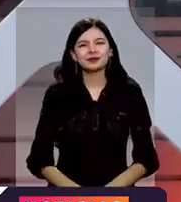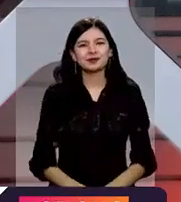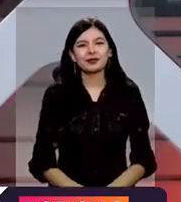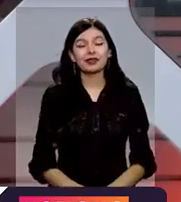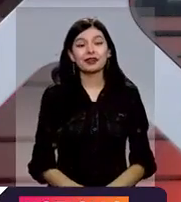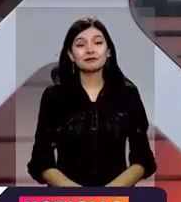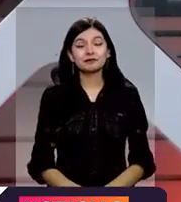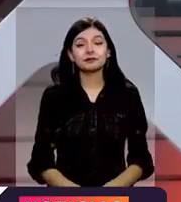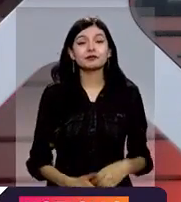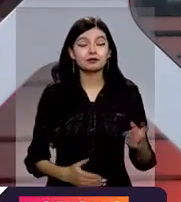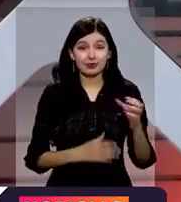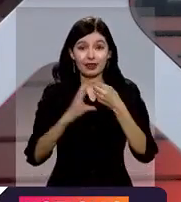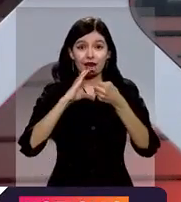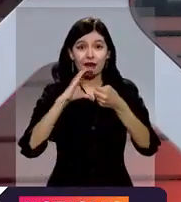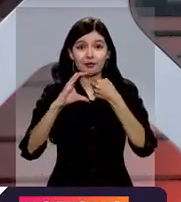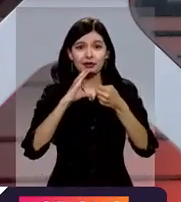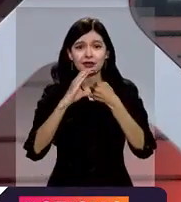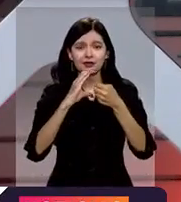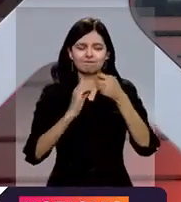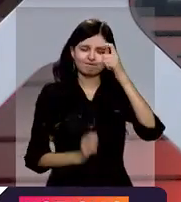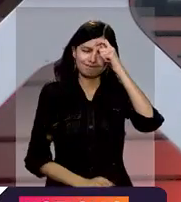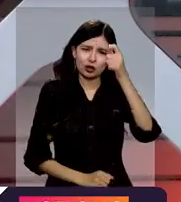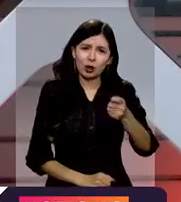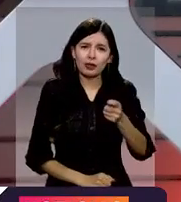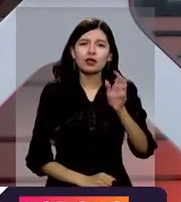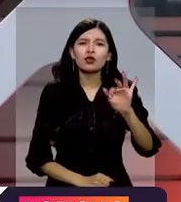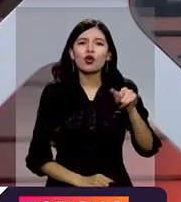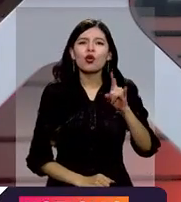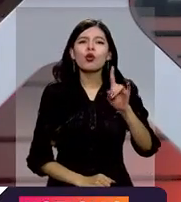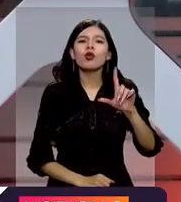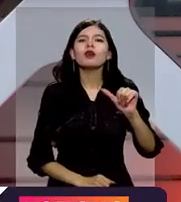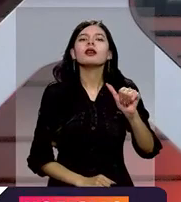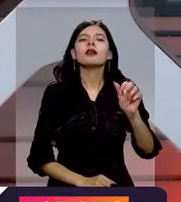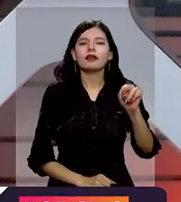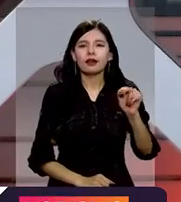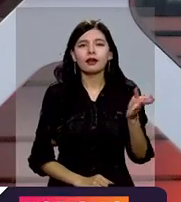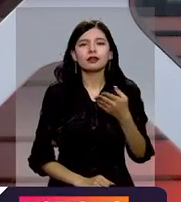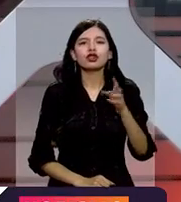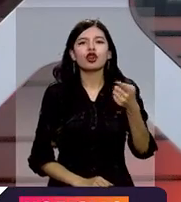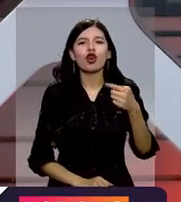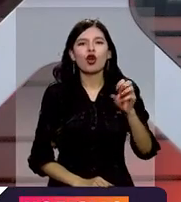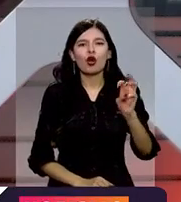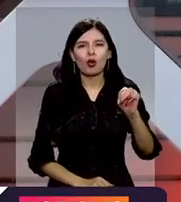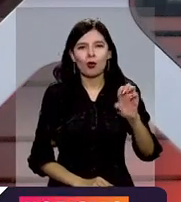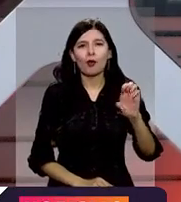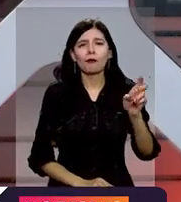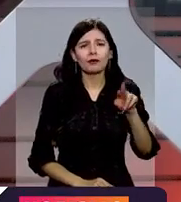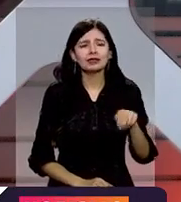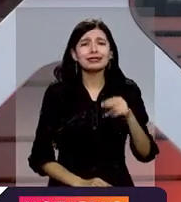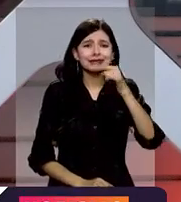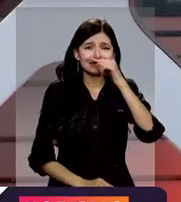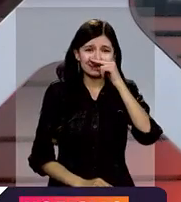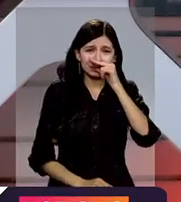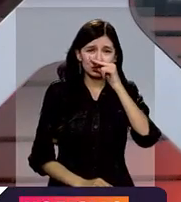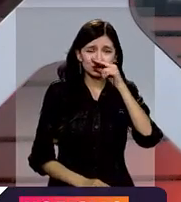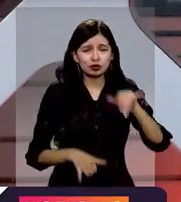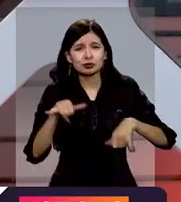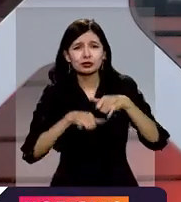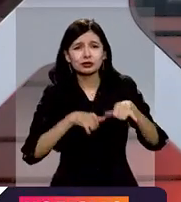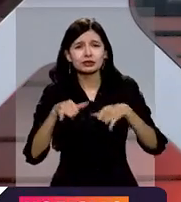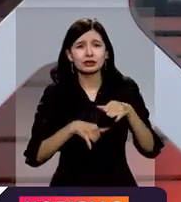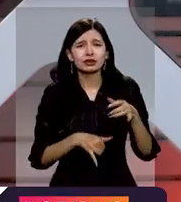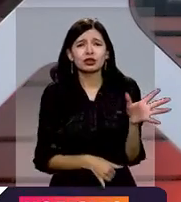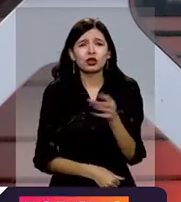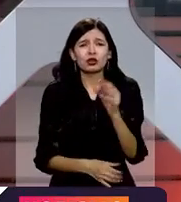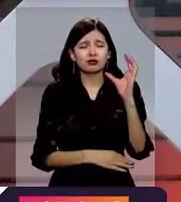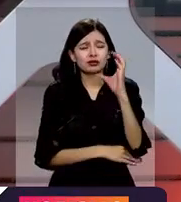En Noticias Capital rendimos un homenaje a Julián Esteban Gómez, el pequeño ciclista zipaquireño que conmovió a todo un